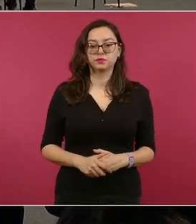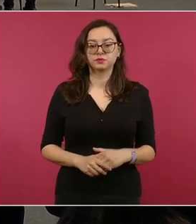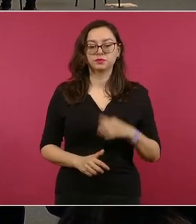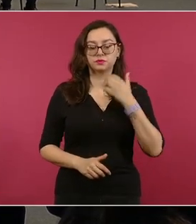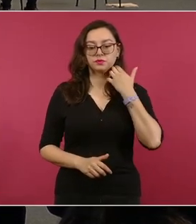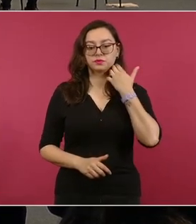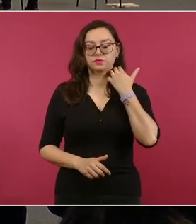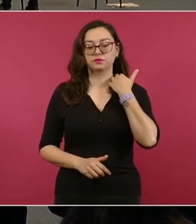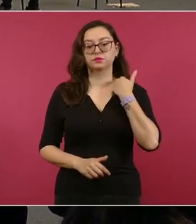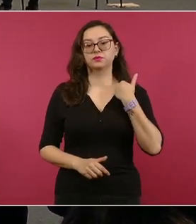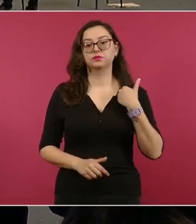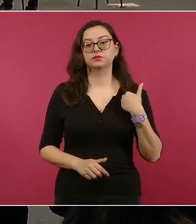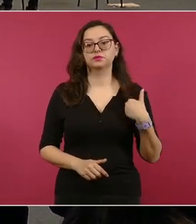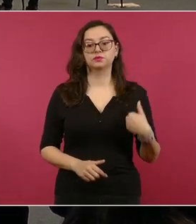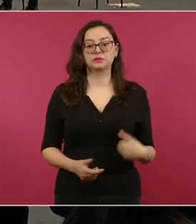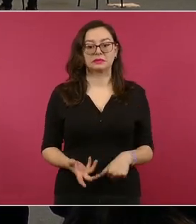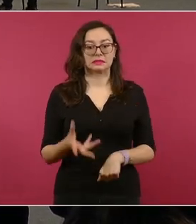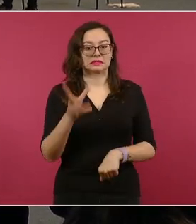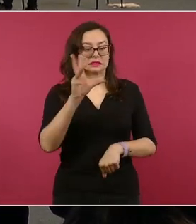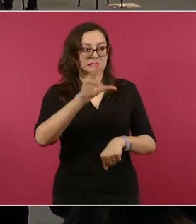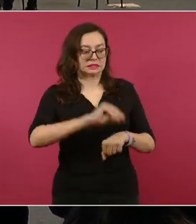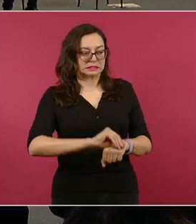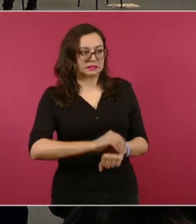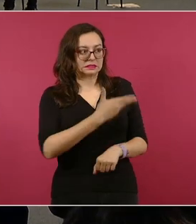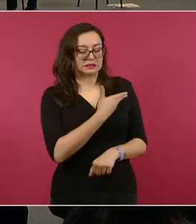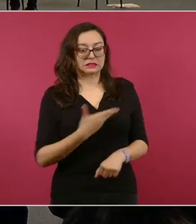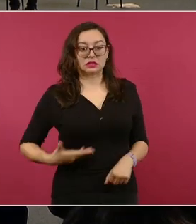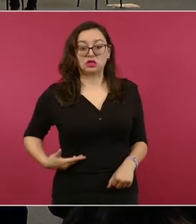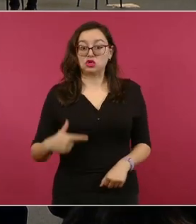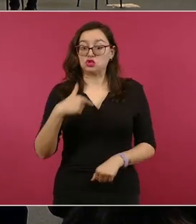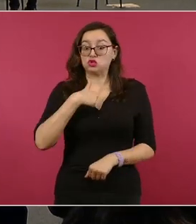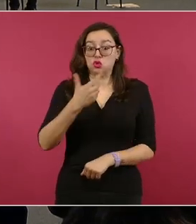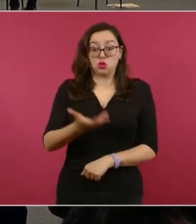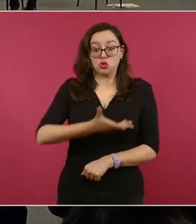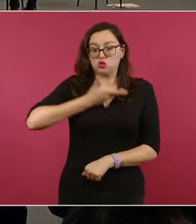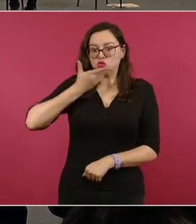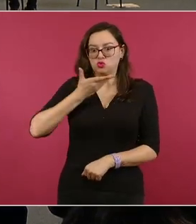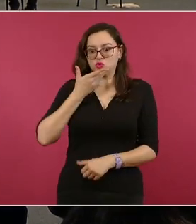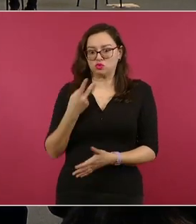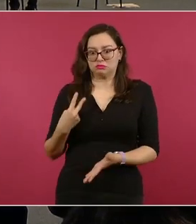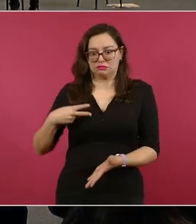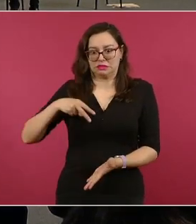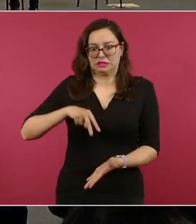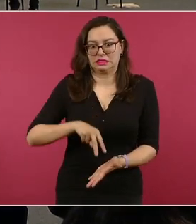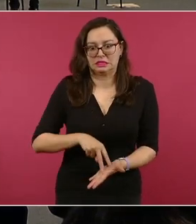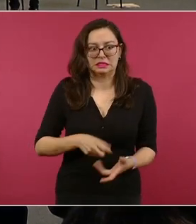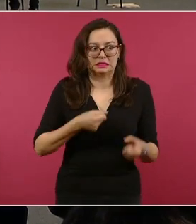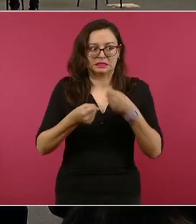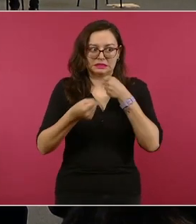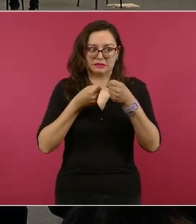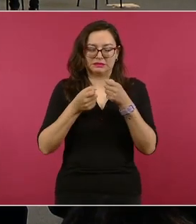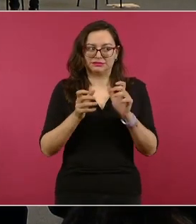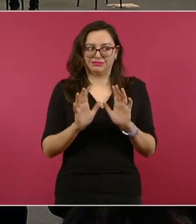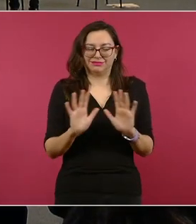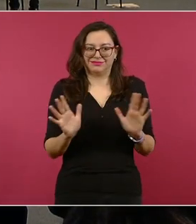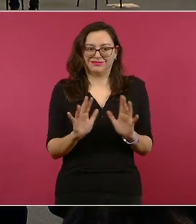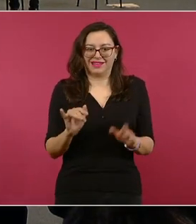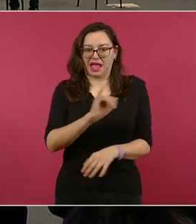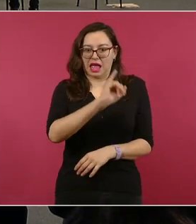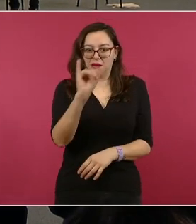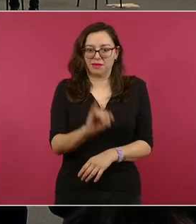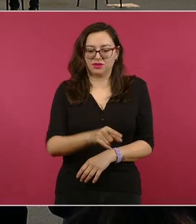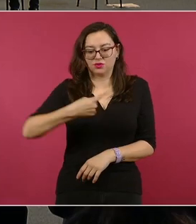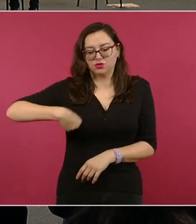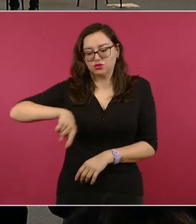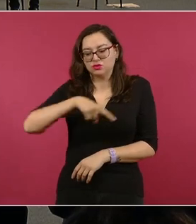Con su venia, señor presidente, no estoy acostumbrado a estar detrás de los micrófonos. El Servicio Exterior Mexicano somos discretos pero eficaces. En los casi 20